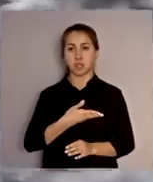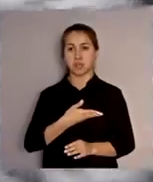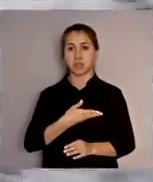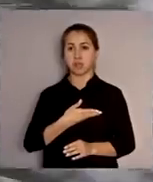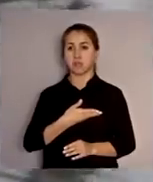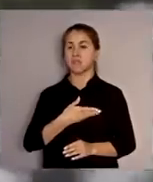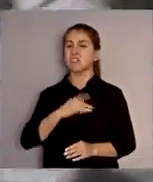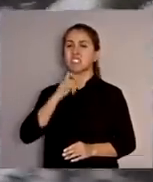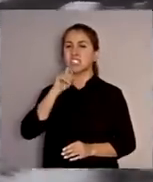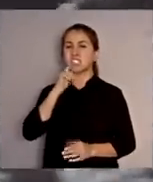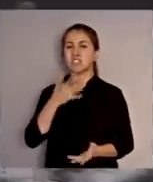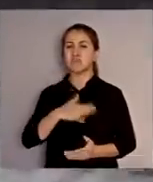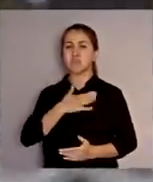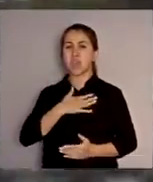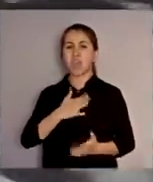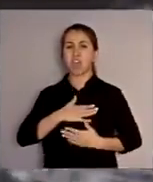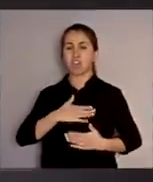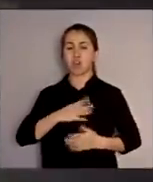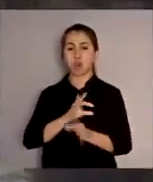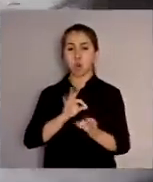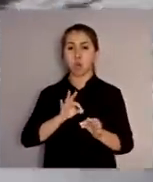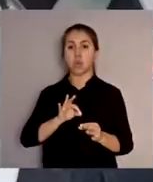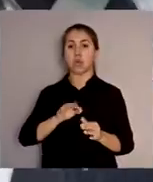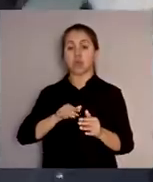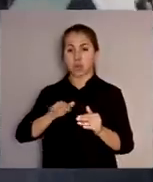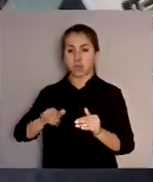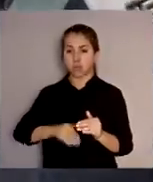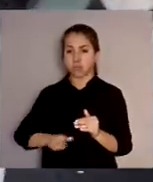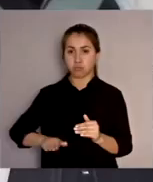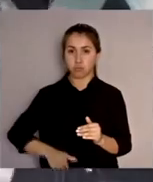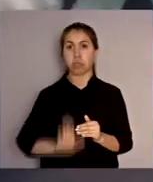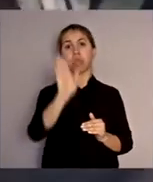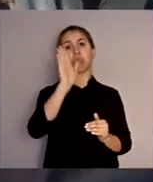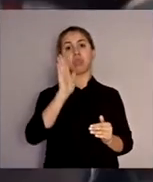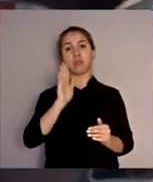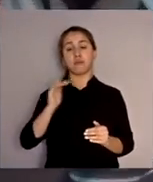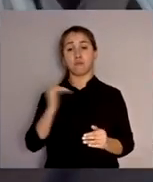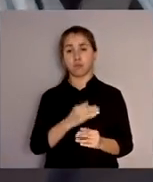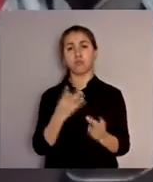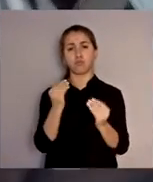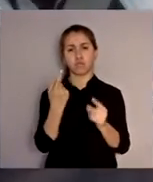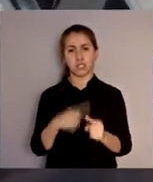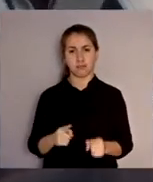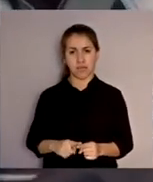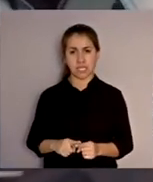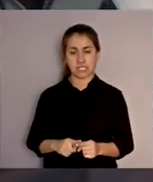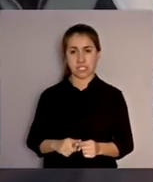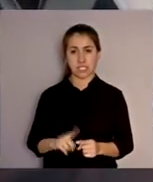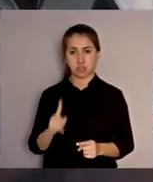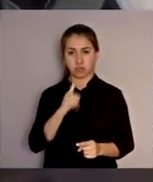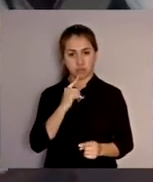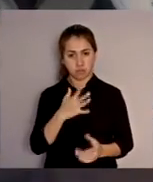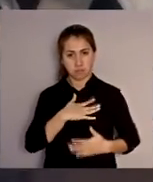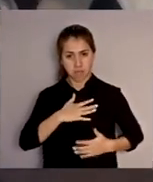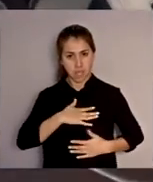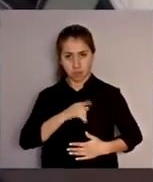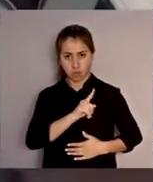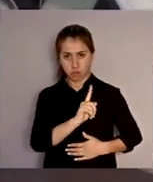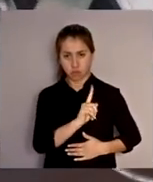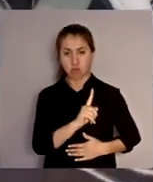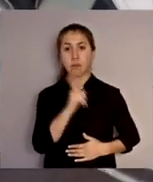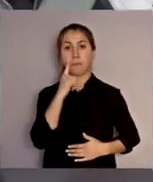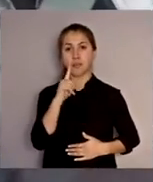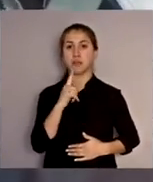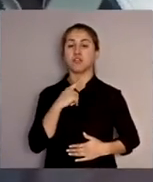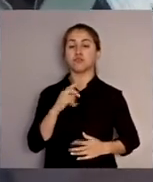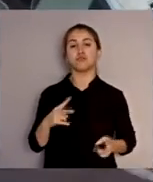de que tiene miedo. ¿Nunca se ha pegado una patinada así fuerte acá? Sí, muchas. ¿Y no le da miedo tampoco eso? Pero la